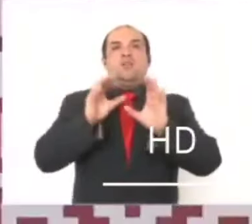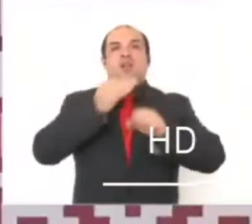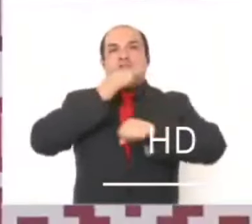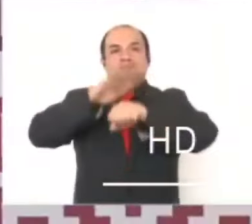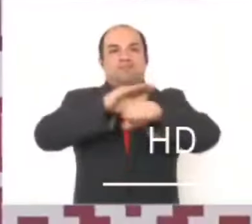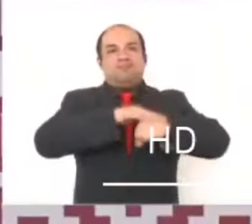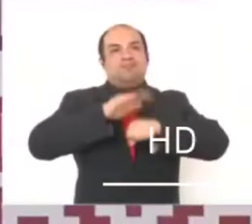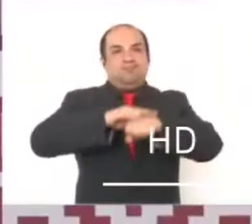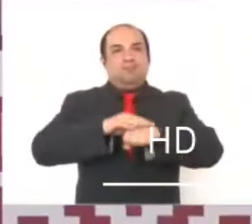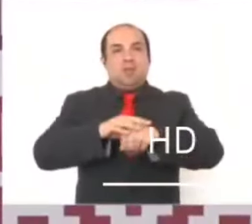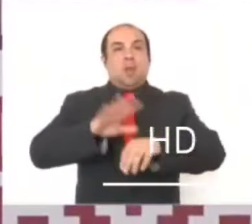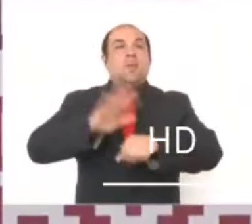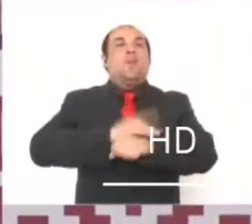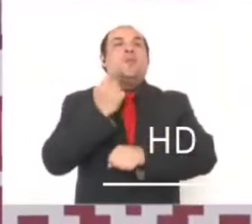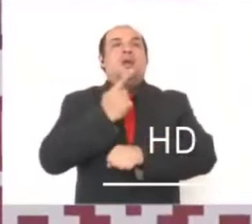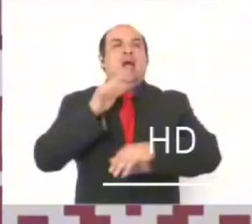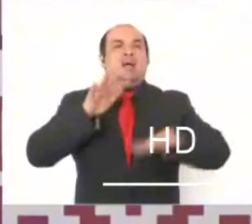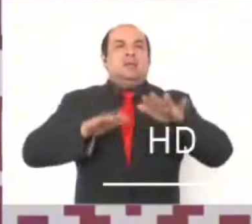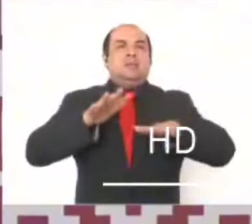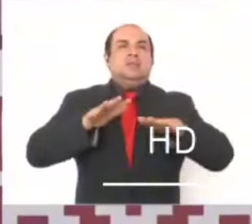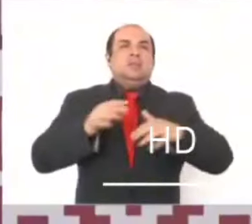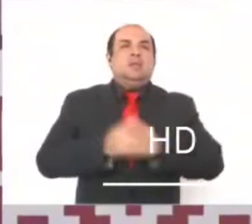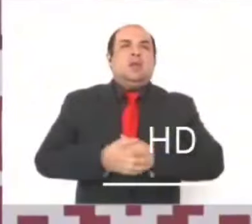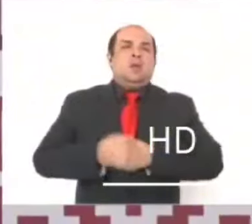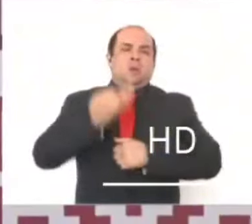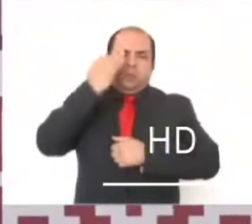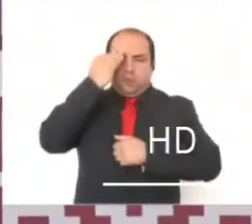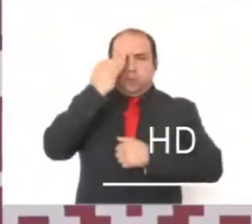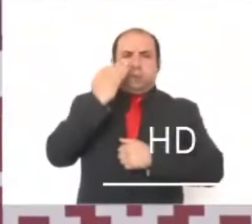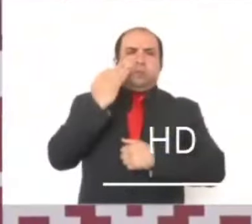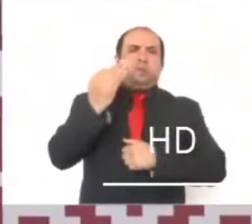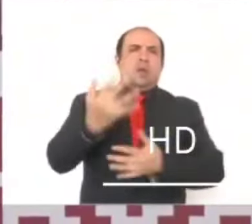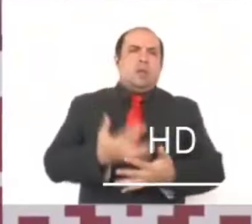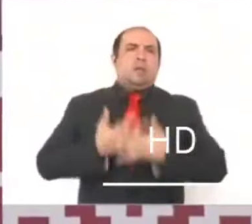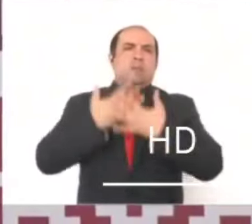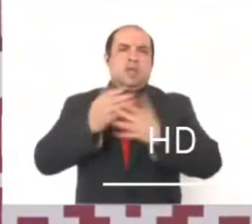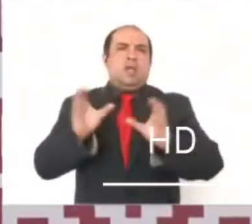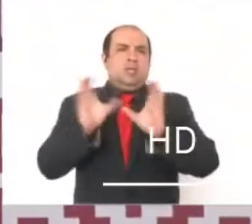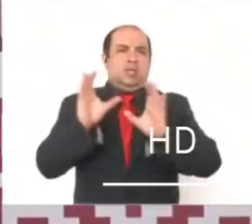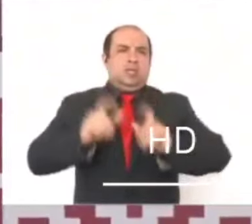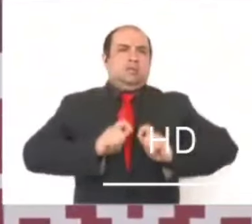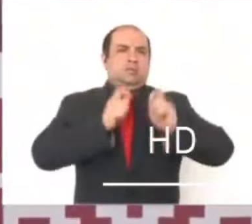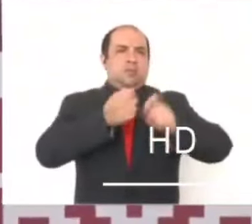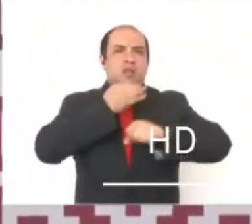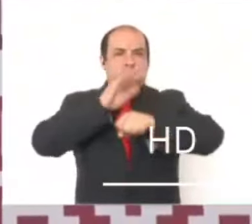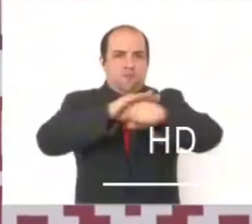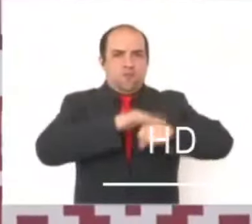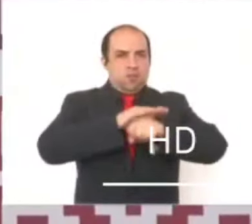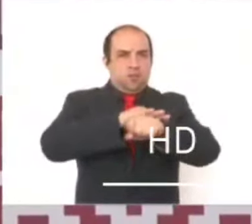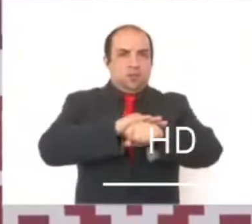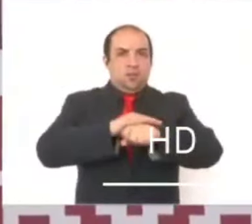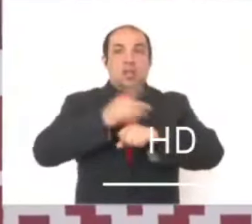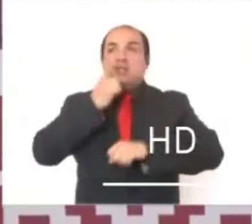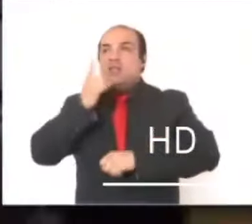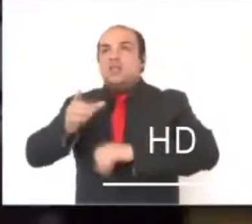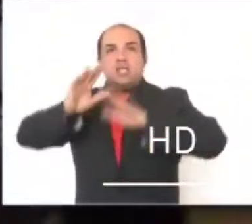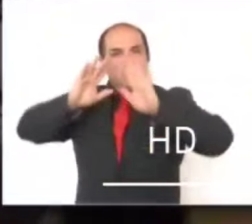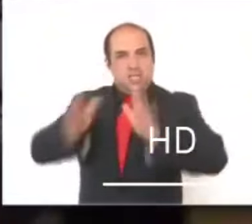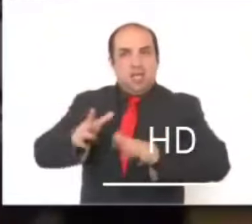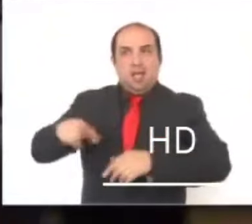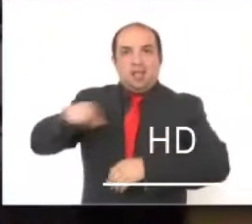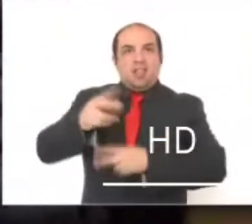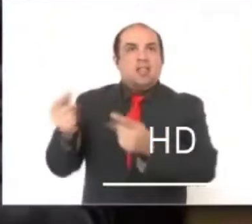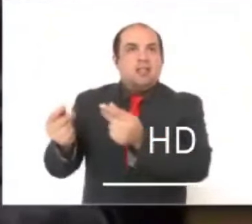estas declaratorias se llevan años y les dije, esto es para allá. Y la verdad es que sí los